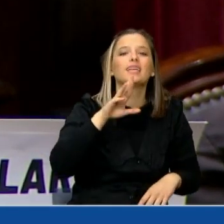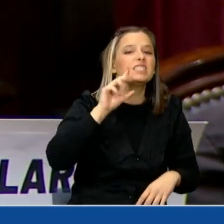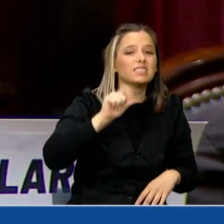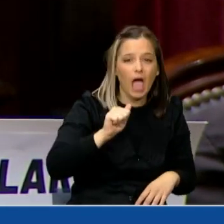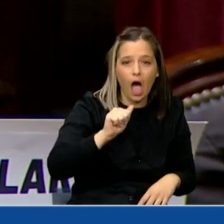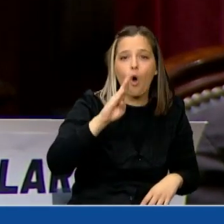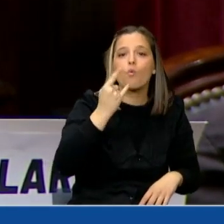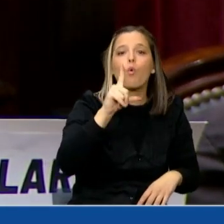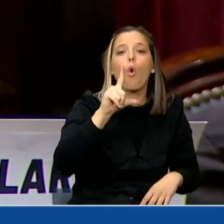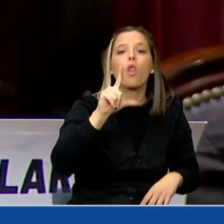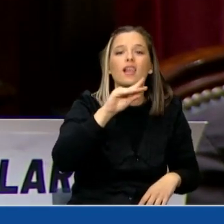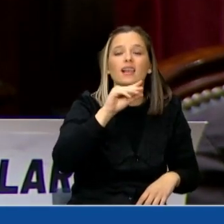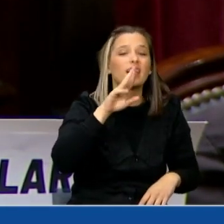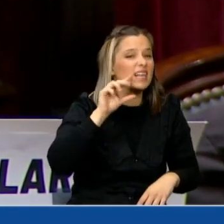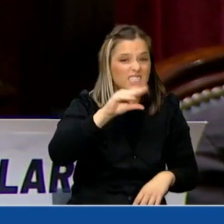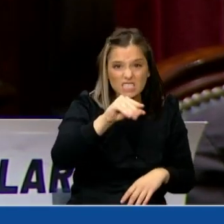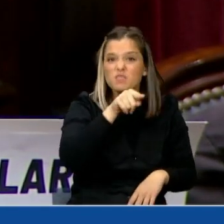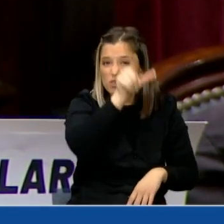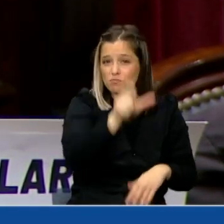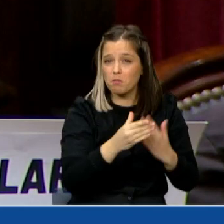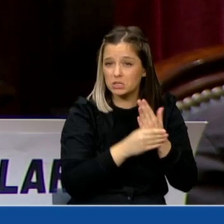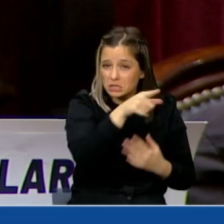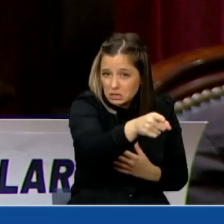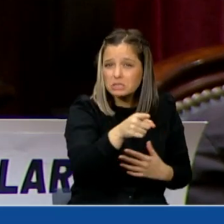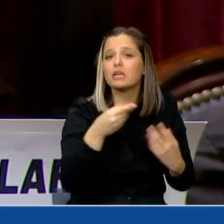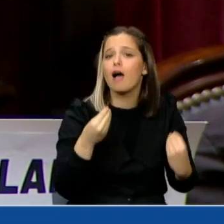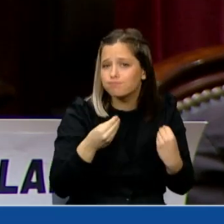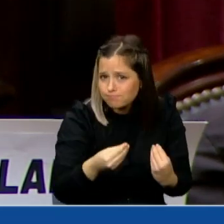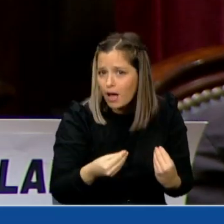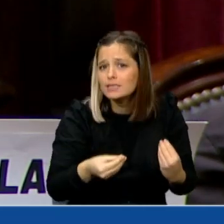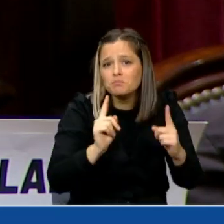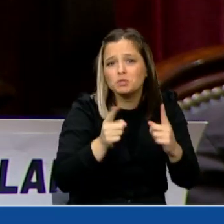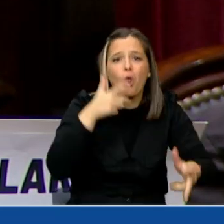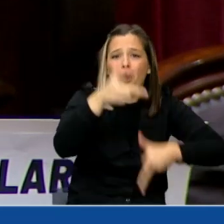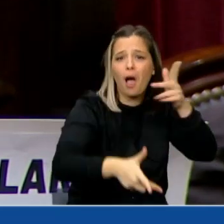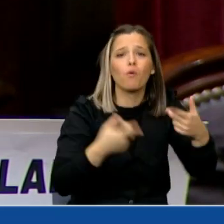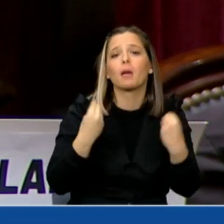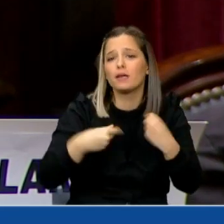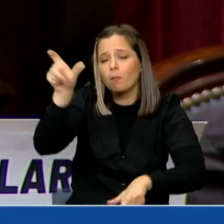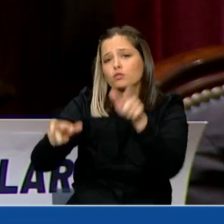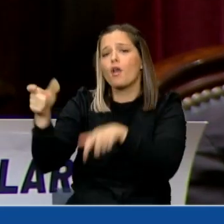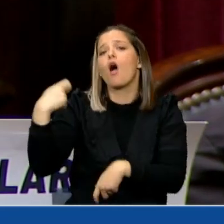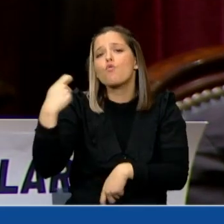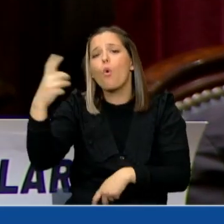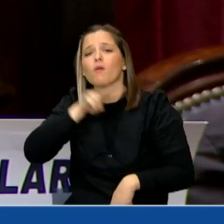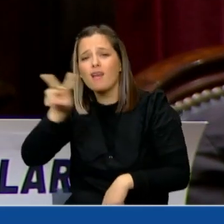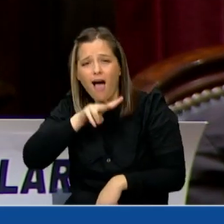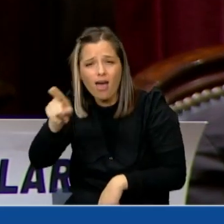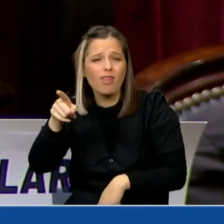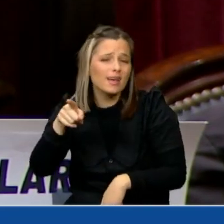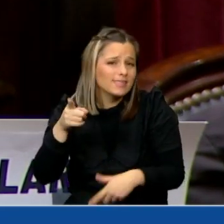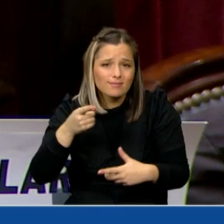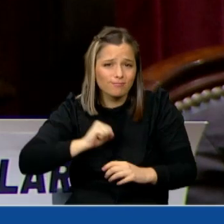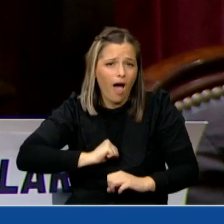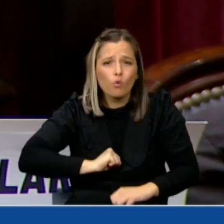Sí, le recortaron 13% a más de 1 millón de jubiladas y jubilados en el último año en términos reales. Eso ha hecho el gobierno del Frente de